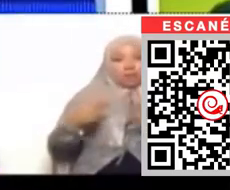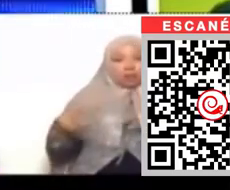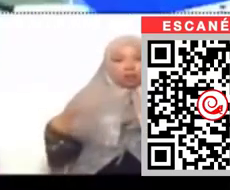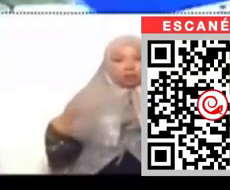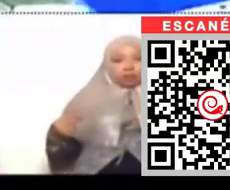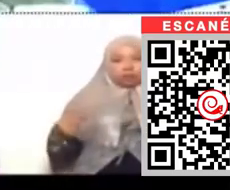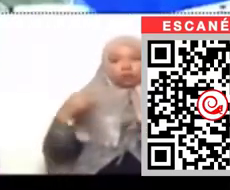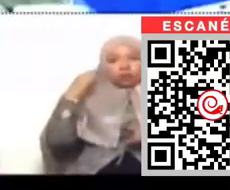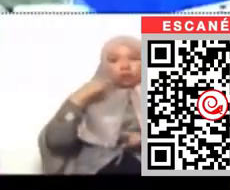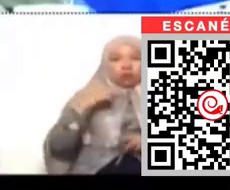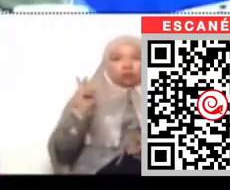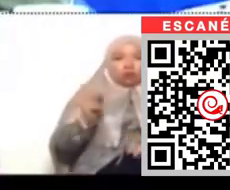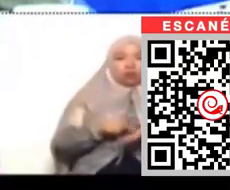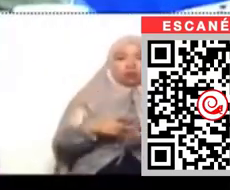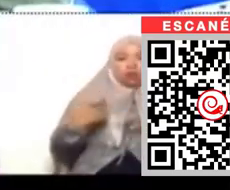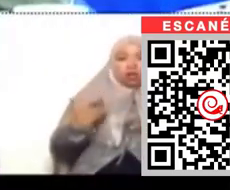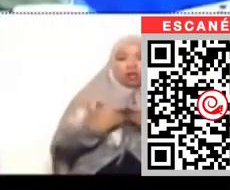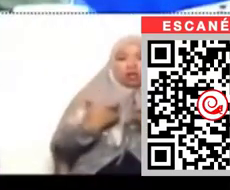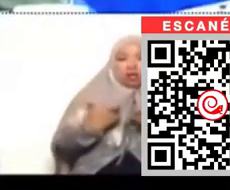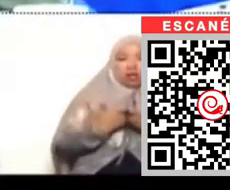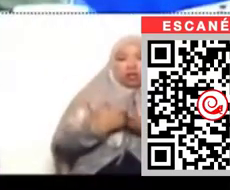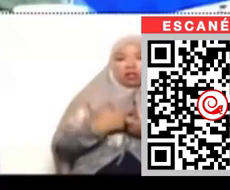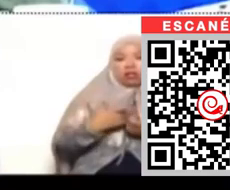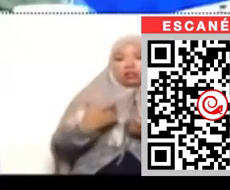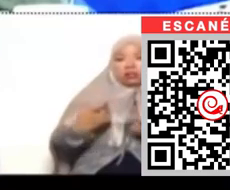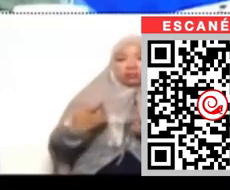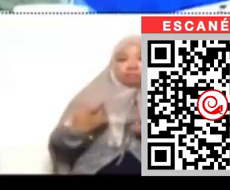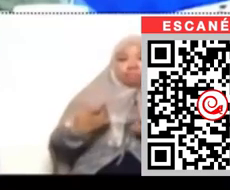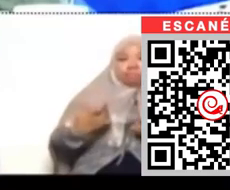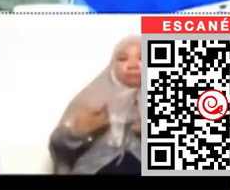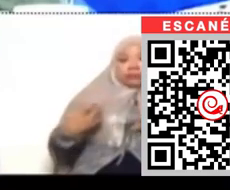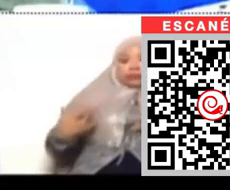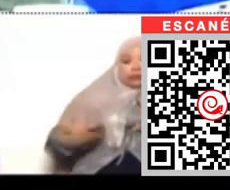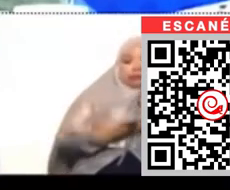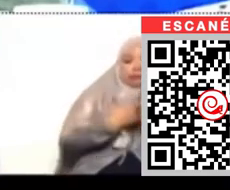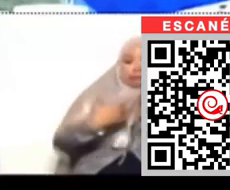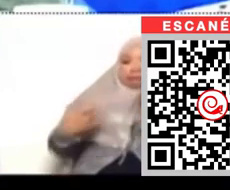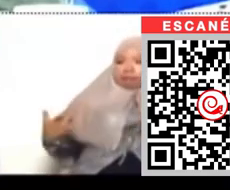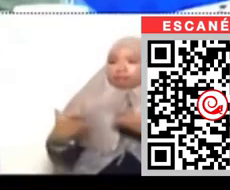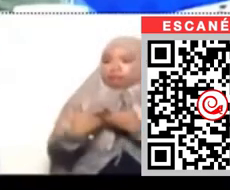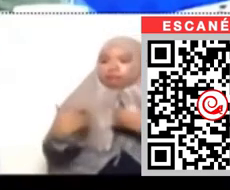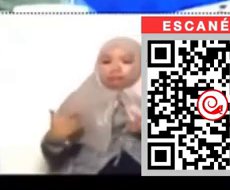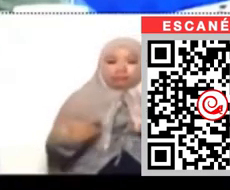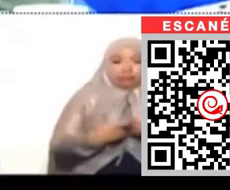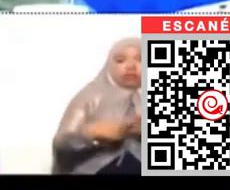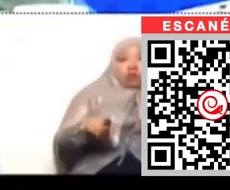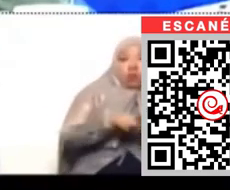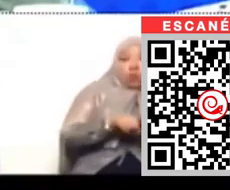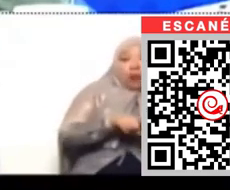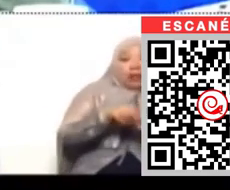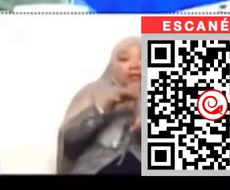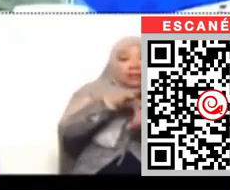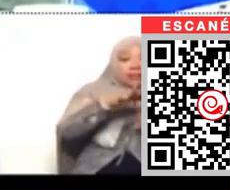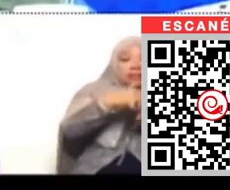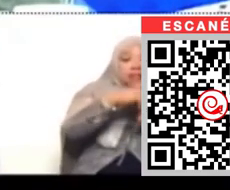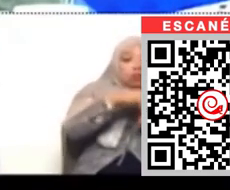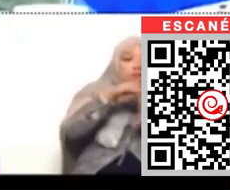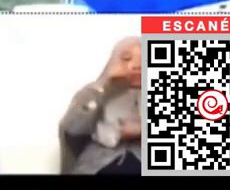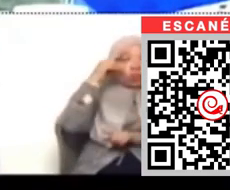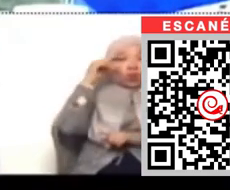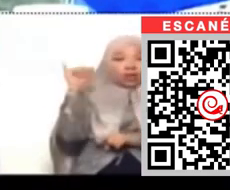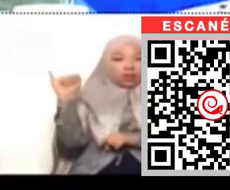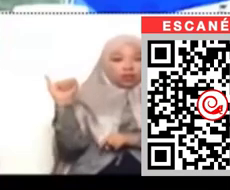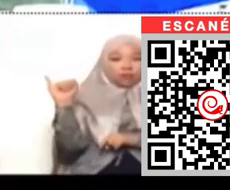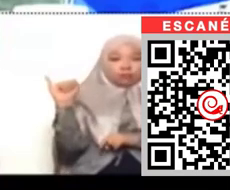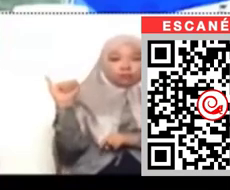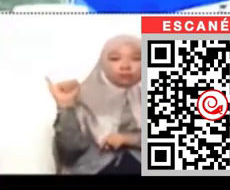llevar a un país a lo que se llama una guerra de perros. Correcto. Llevar al país al escenario de Haití o llevar al país al